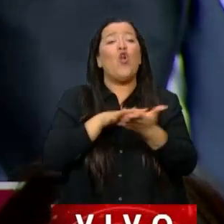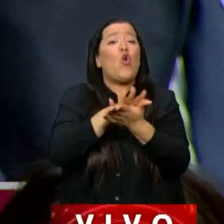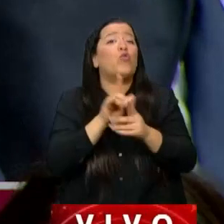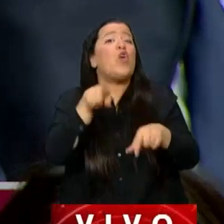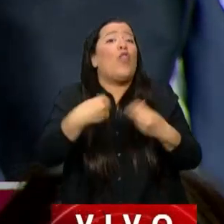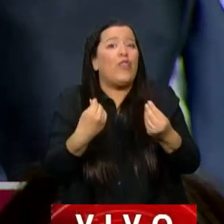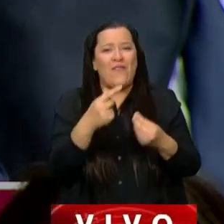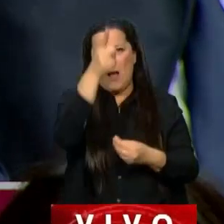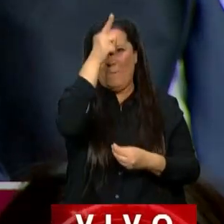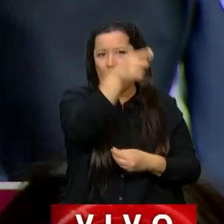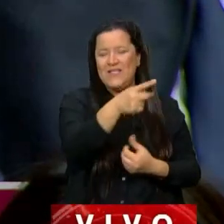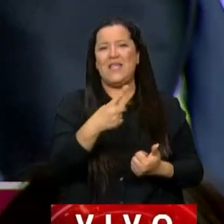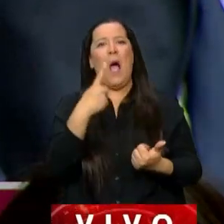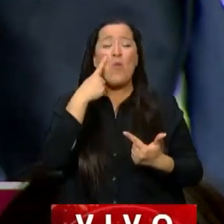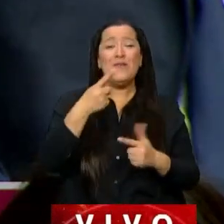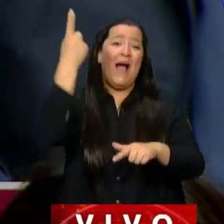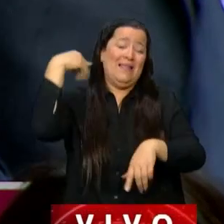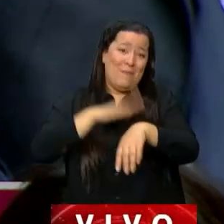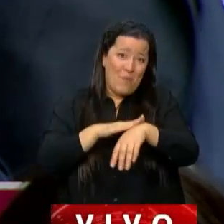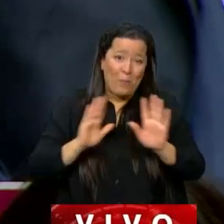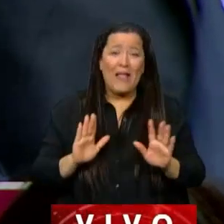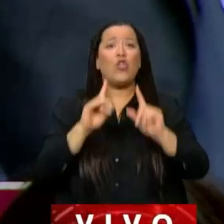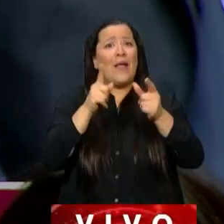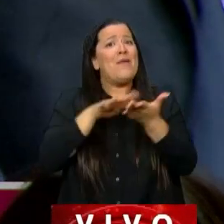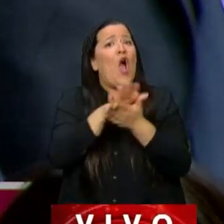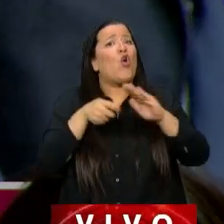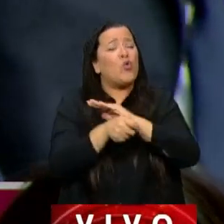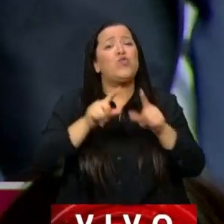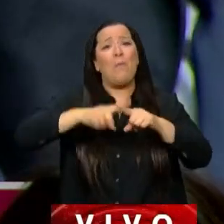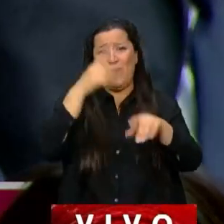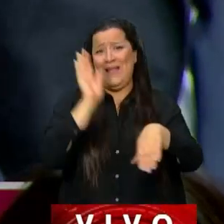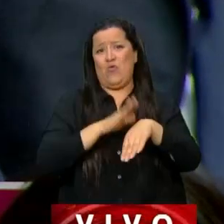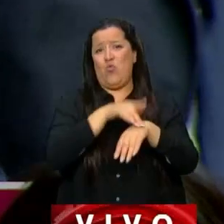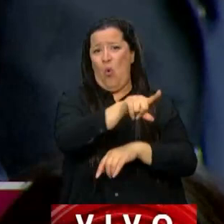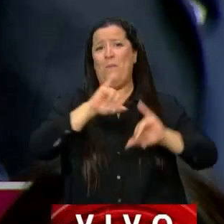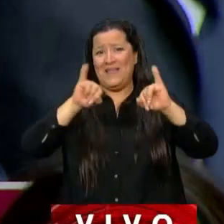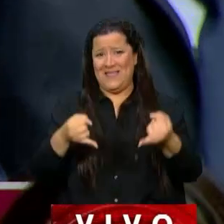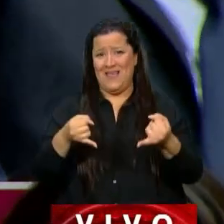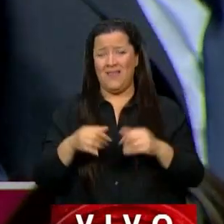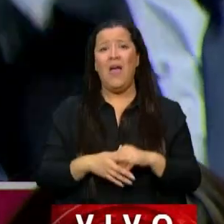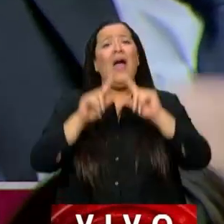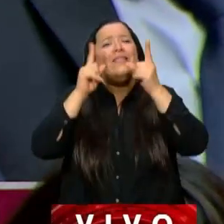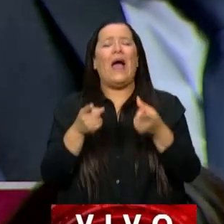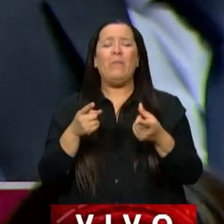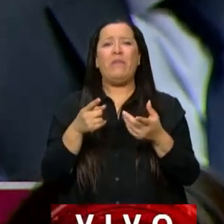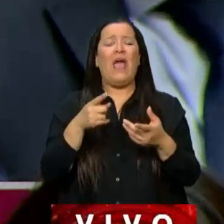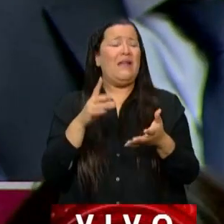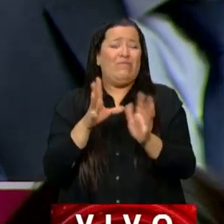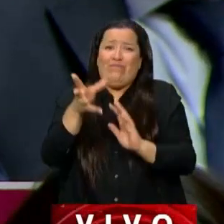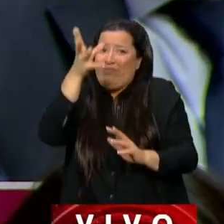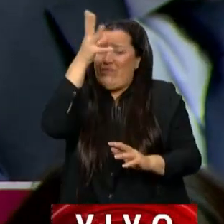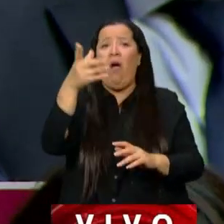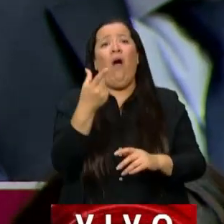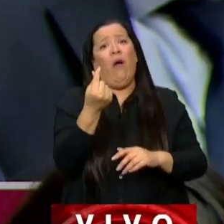policial, la corrupción municipal en ese momento, la corrupción política y también la ambición desmedida